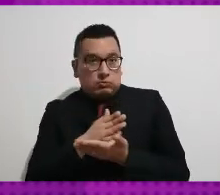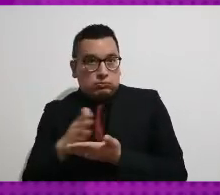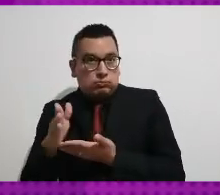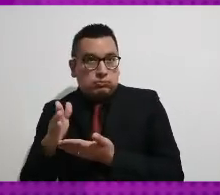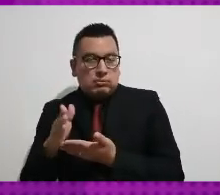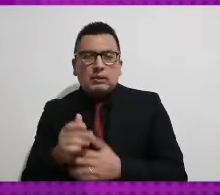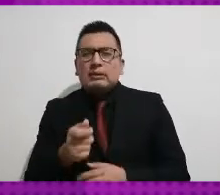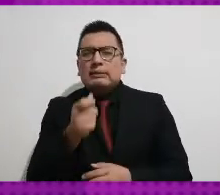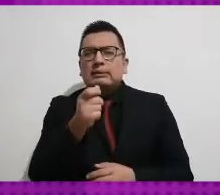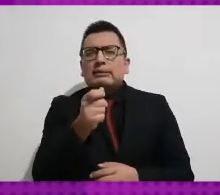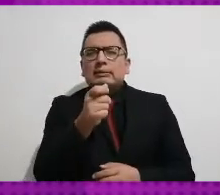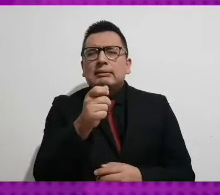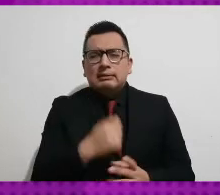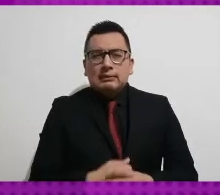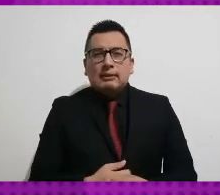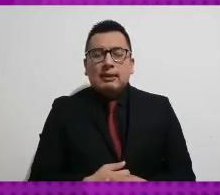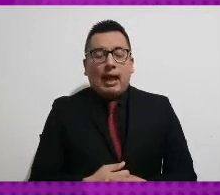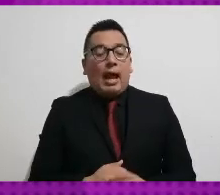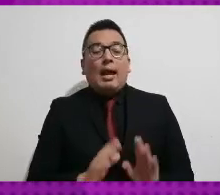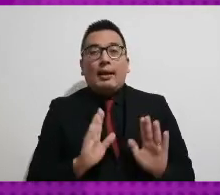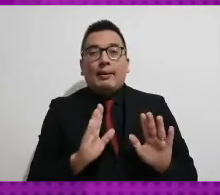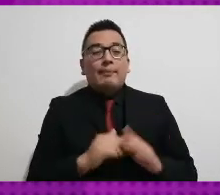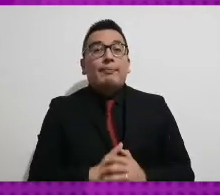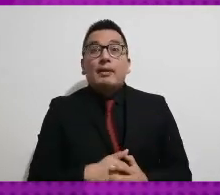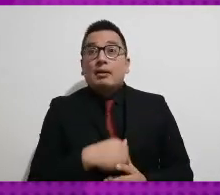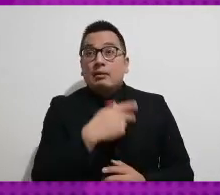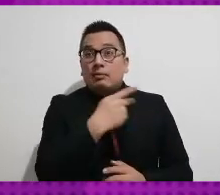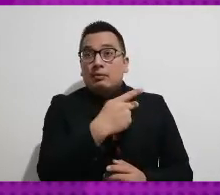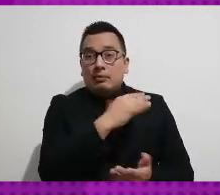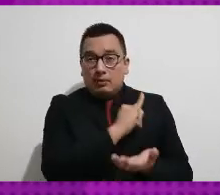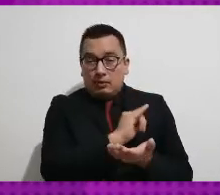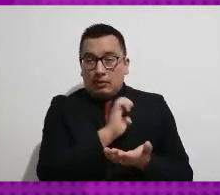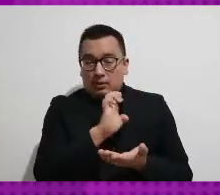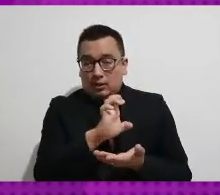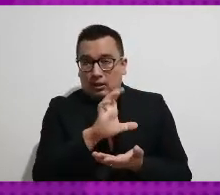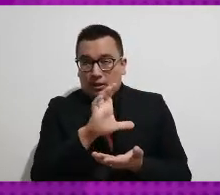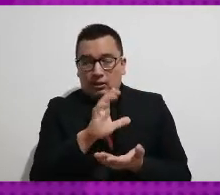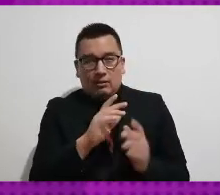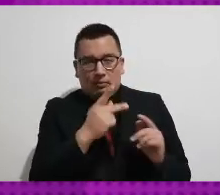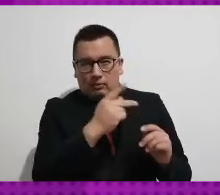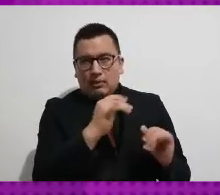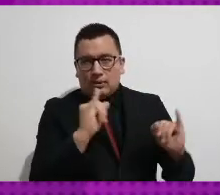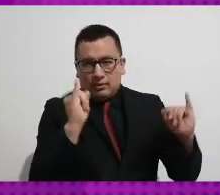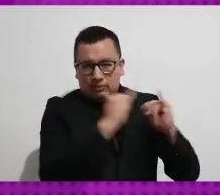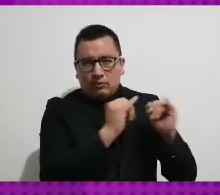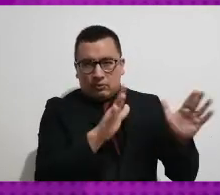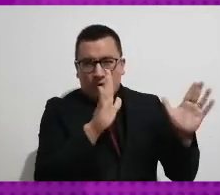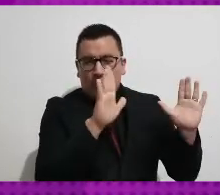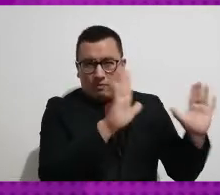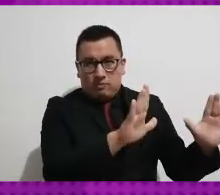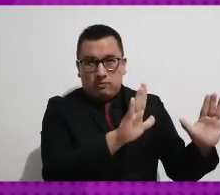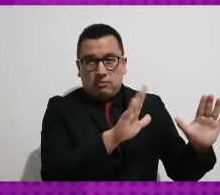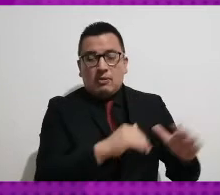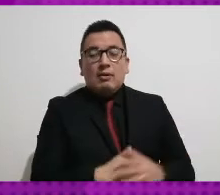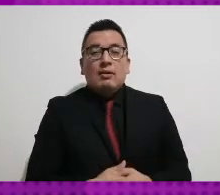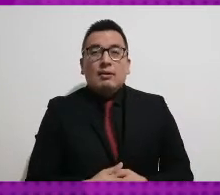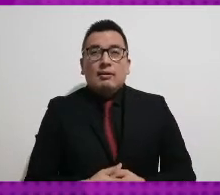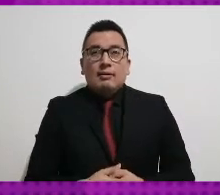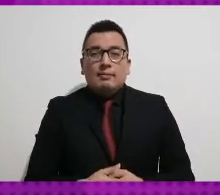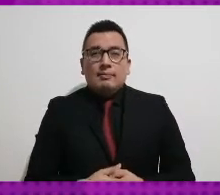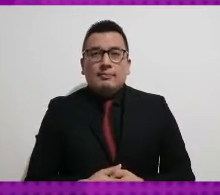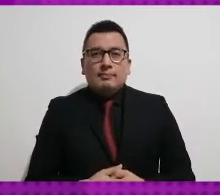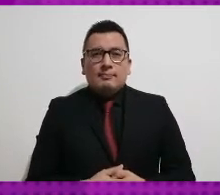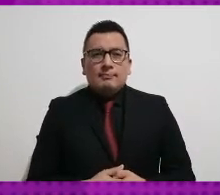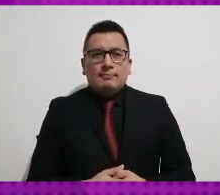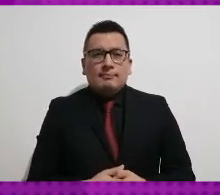ente auditado. Y es la auditoría que continuamente